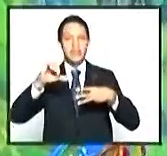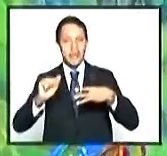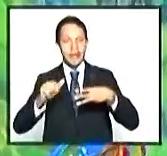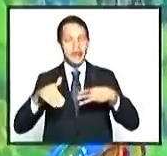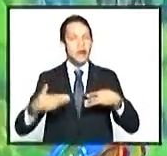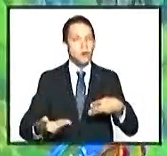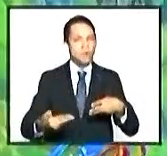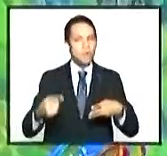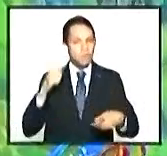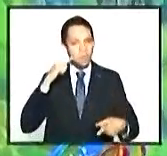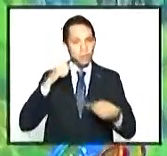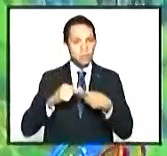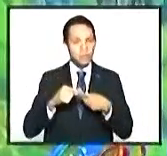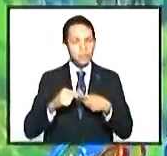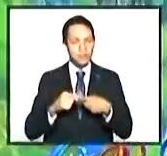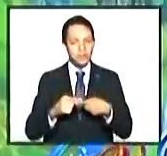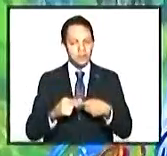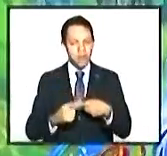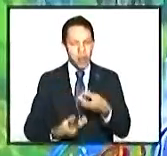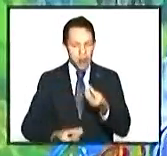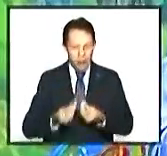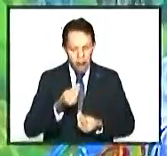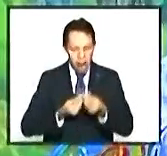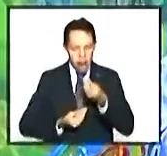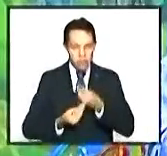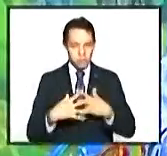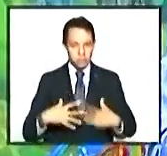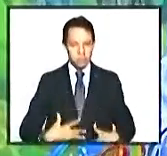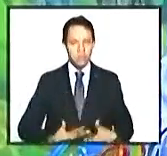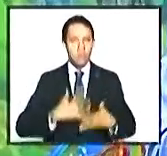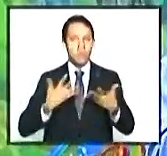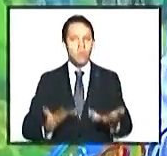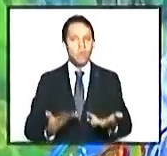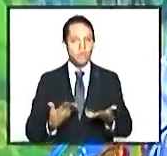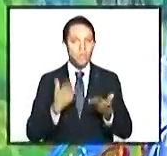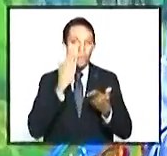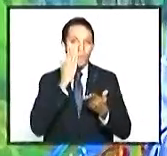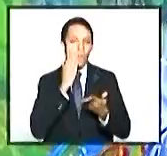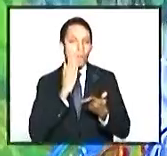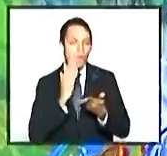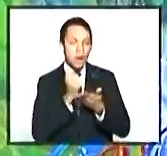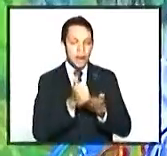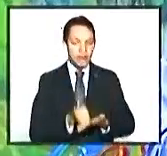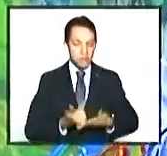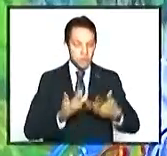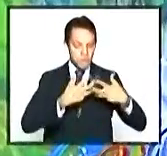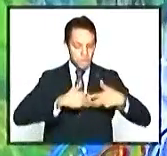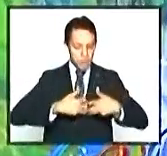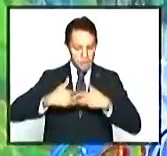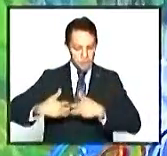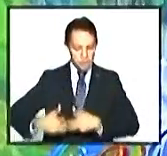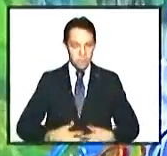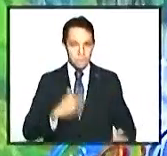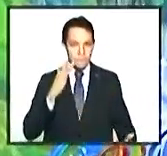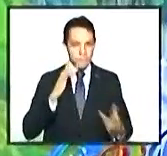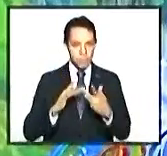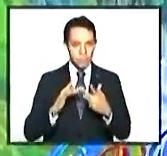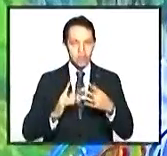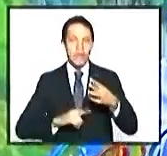de los aminoácidos en la regeneración de los tejidos articulares. También